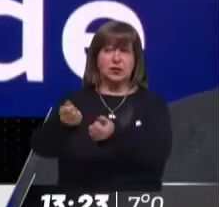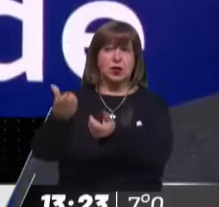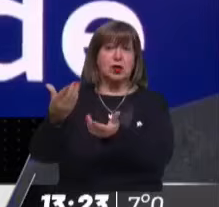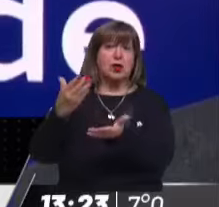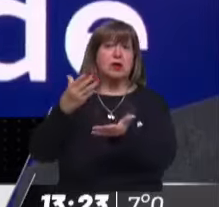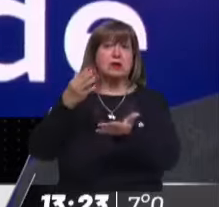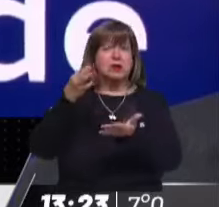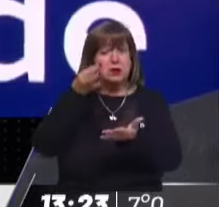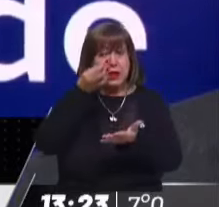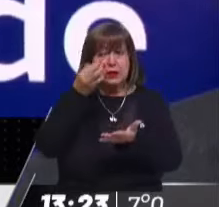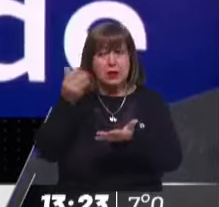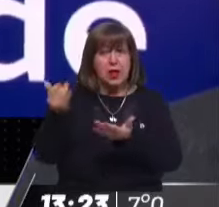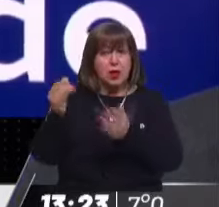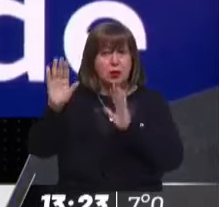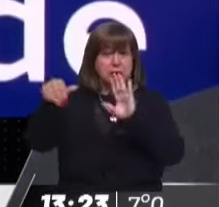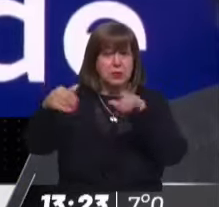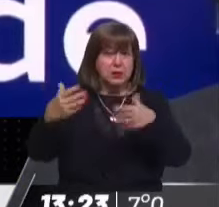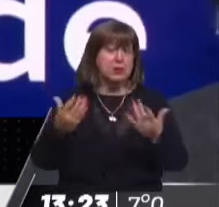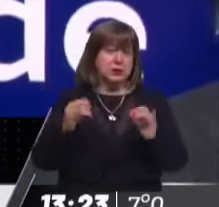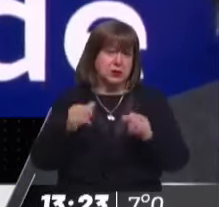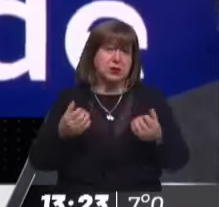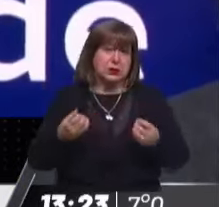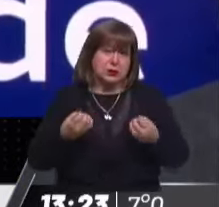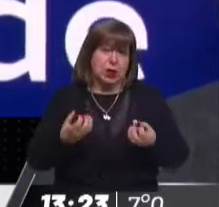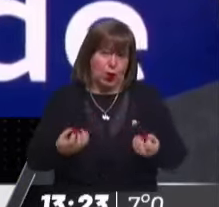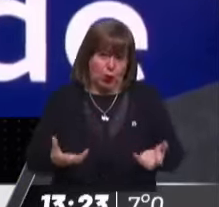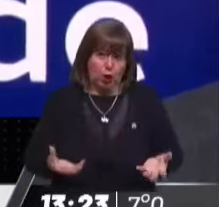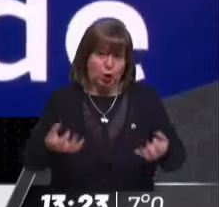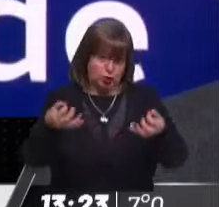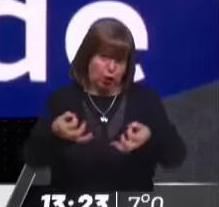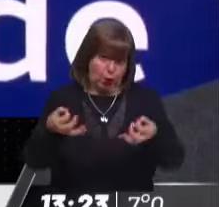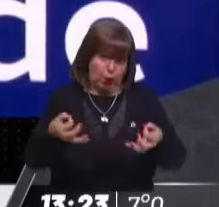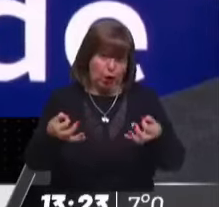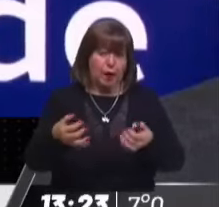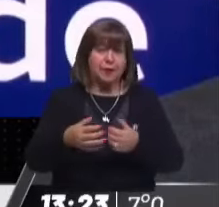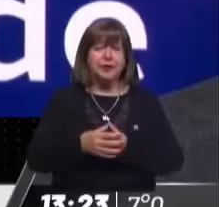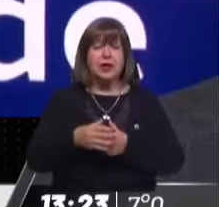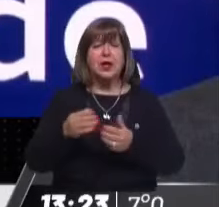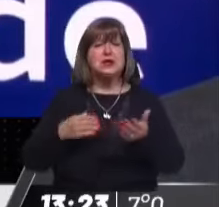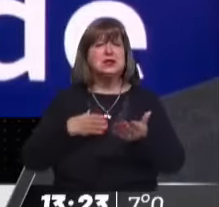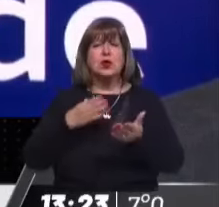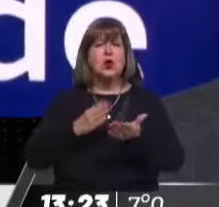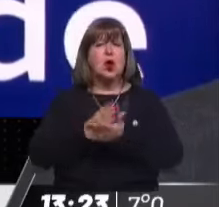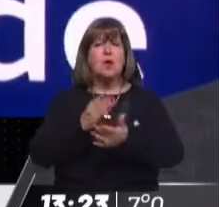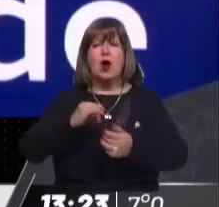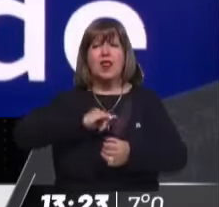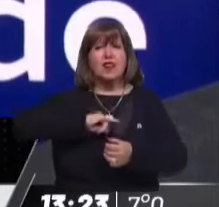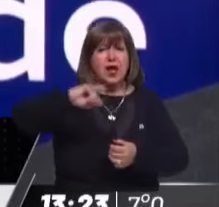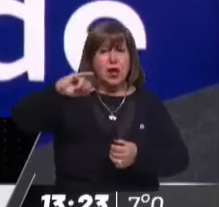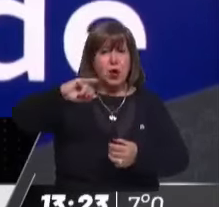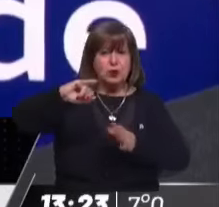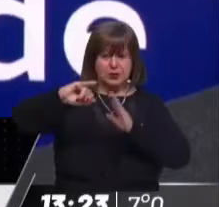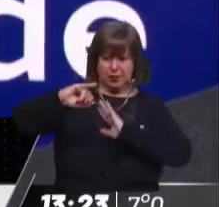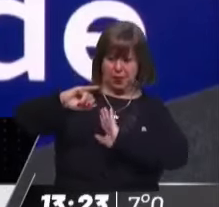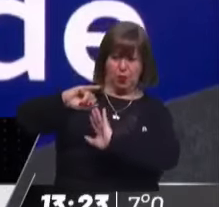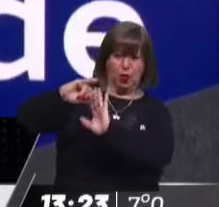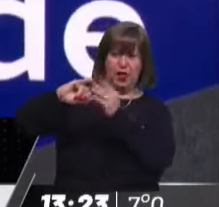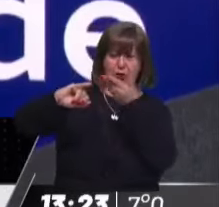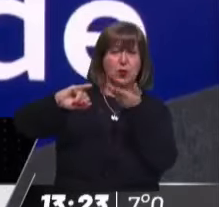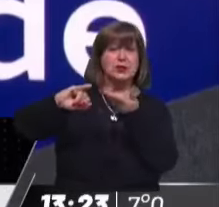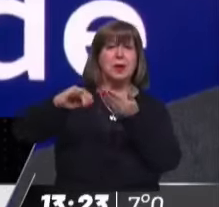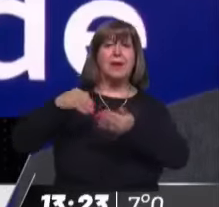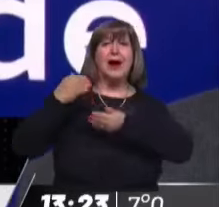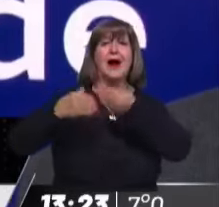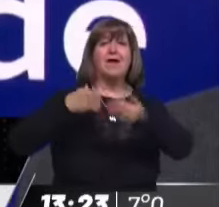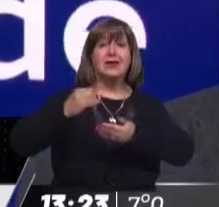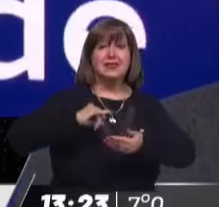El Ministerio Público Fiscal trabaja sobre siempre, cuando se formula una denuncia, para formular la acusación, para